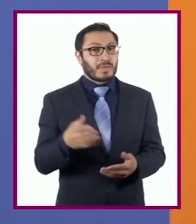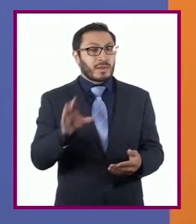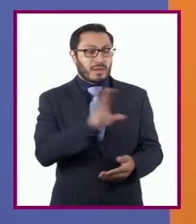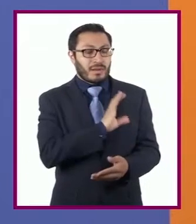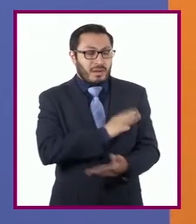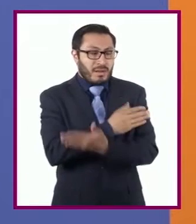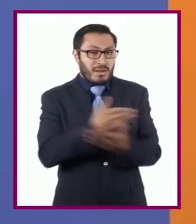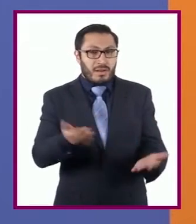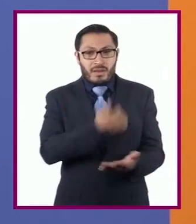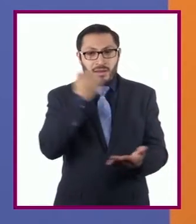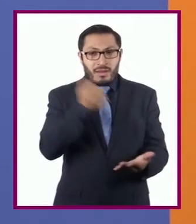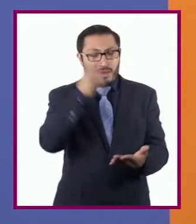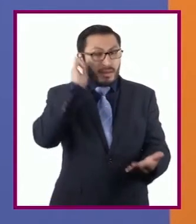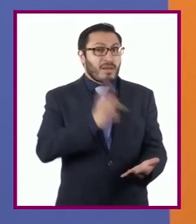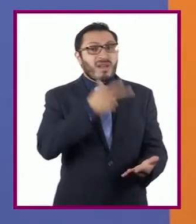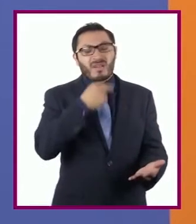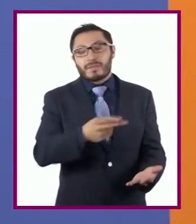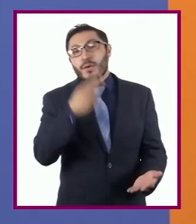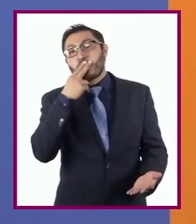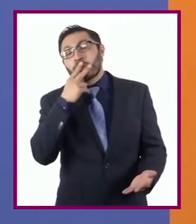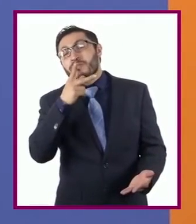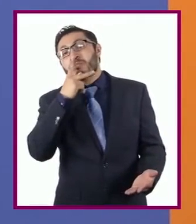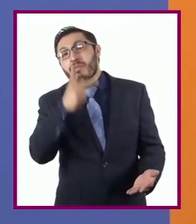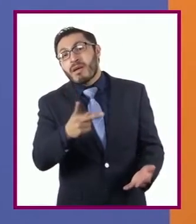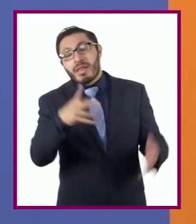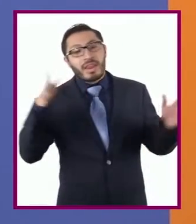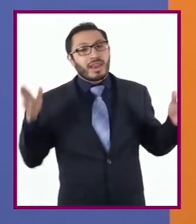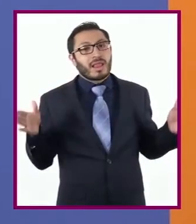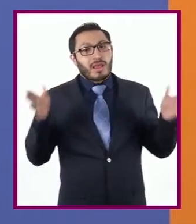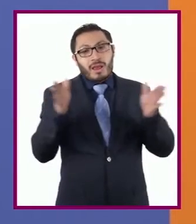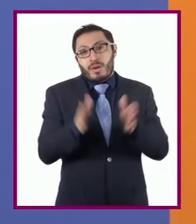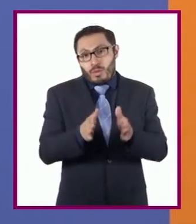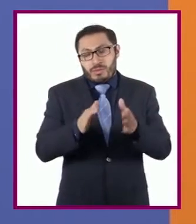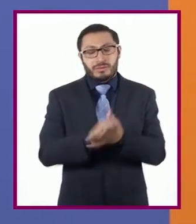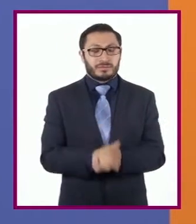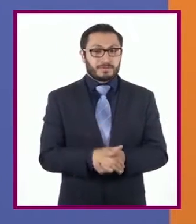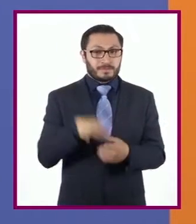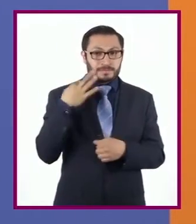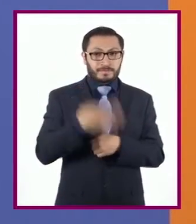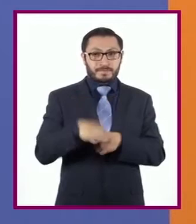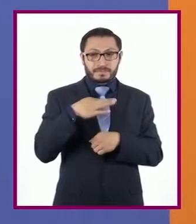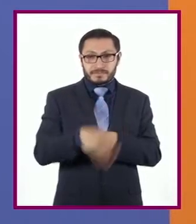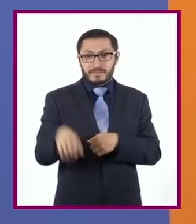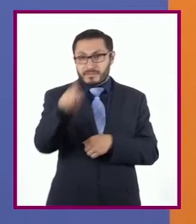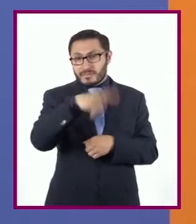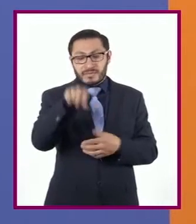alumnos y alumnos, usen frases cortas. Mientras ustedes